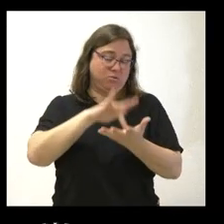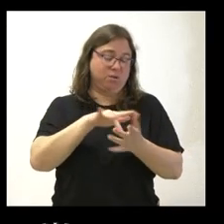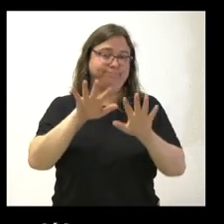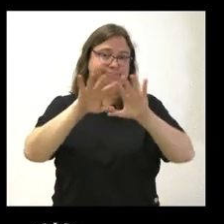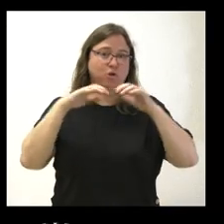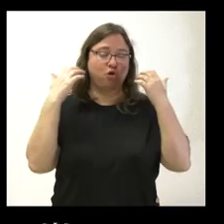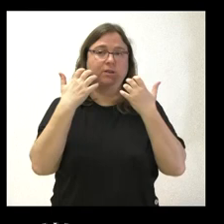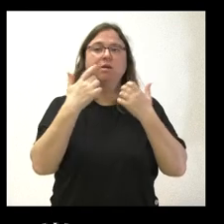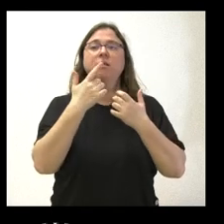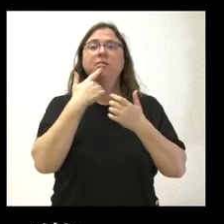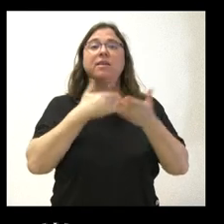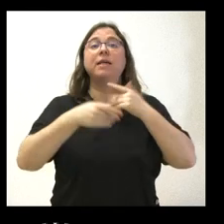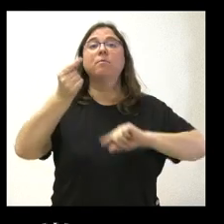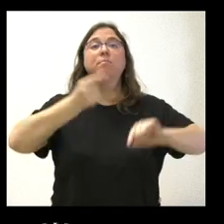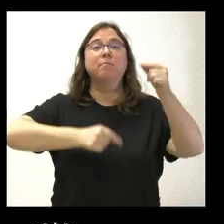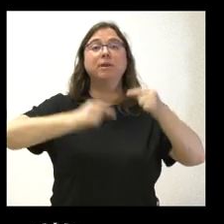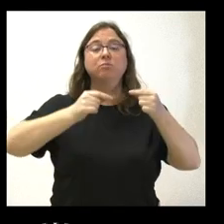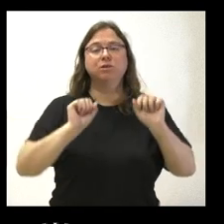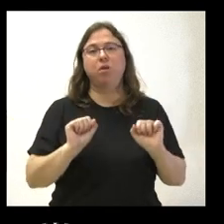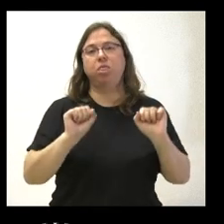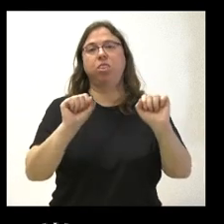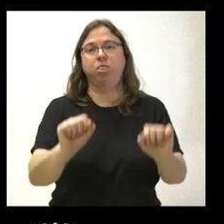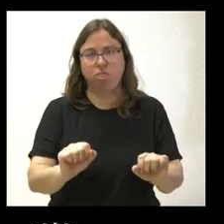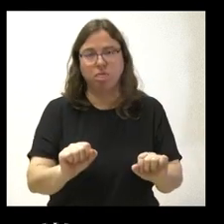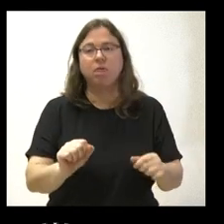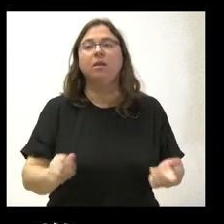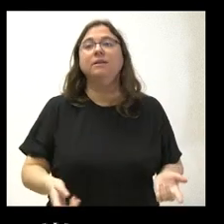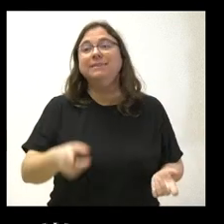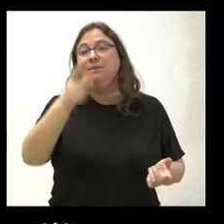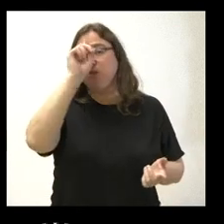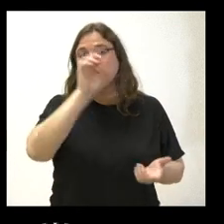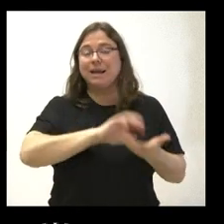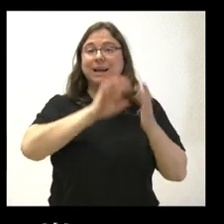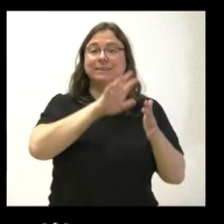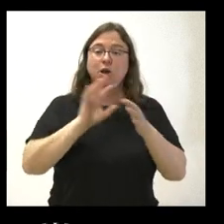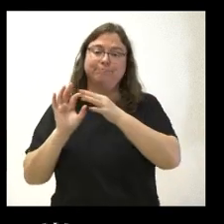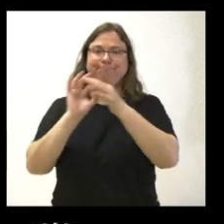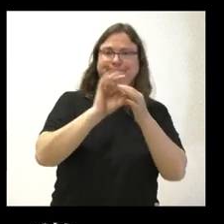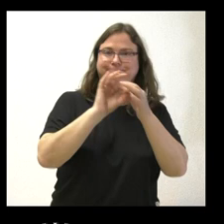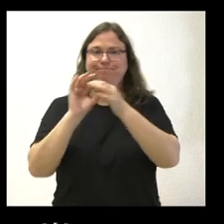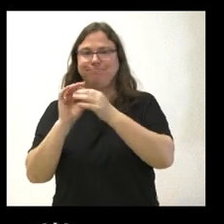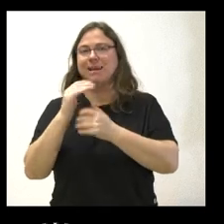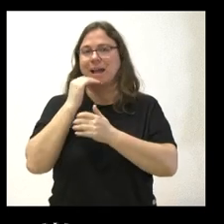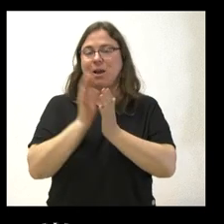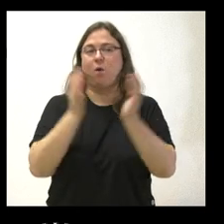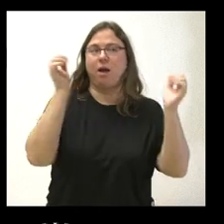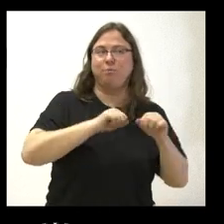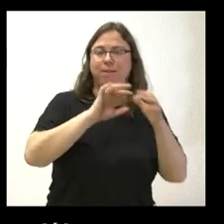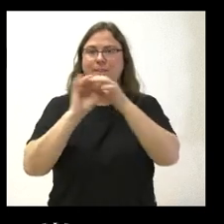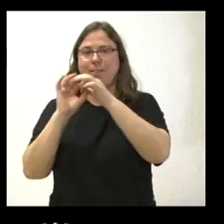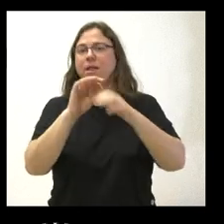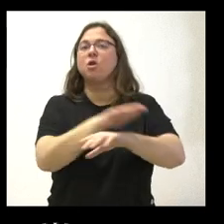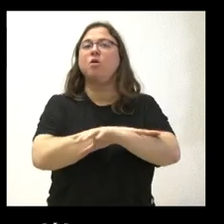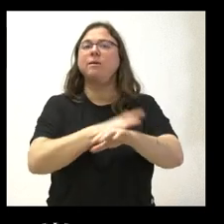anunciado que el presupuesto del estado se retrasa no sé si como aquí castillero lo vinculamos un poco su aprobación al del Estado si esto va a